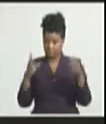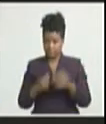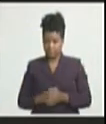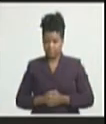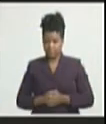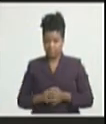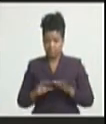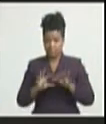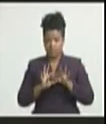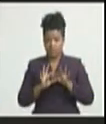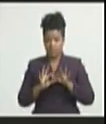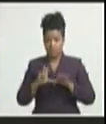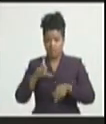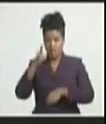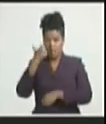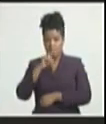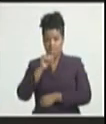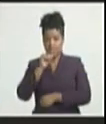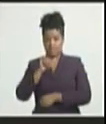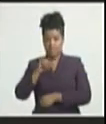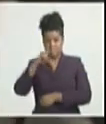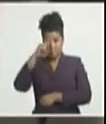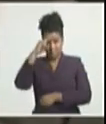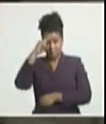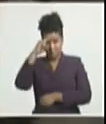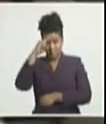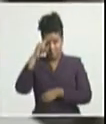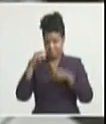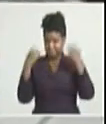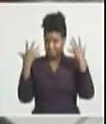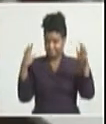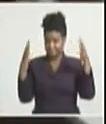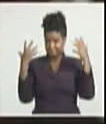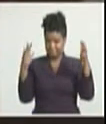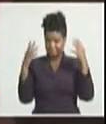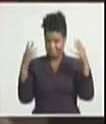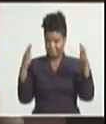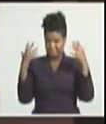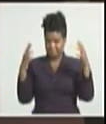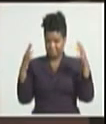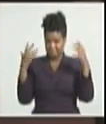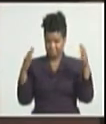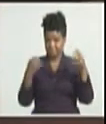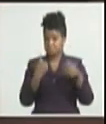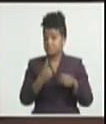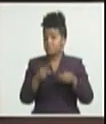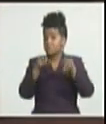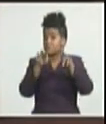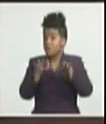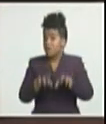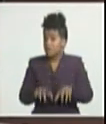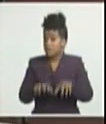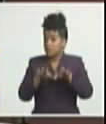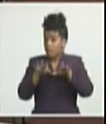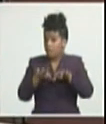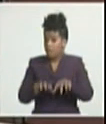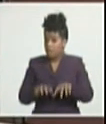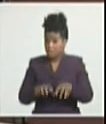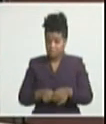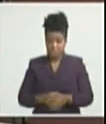Gladys Martínez Verdesia, primer secretaria